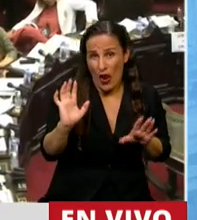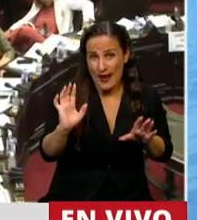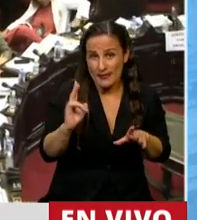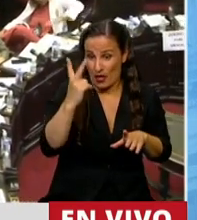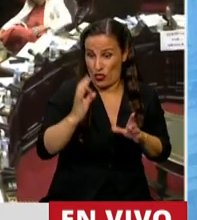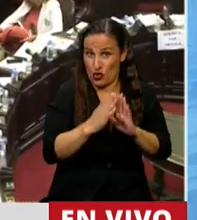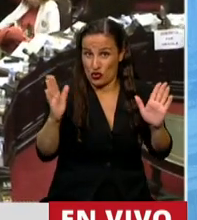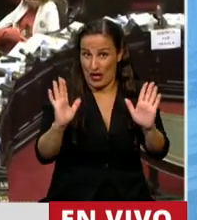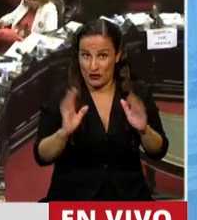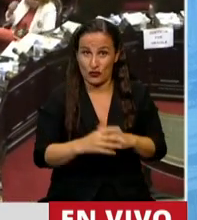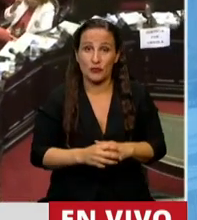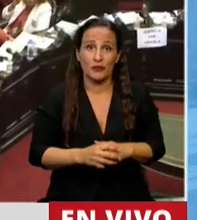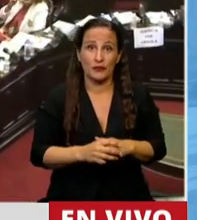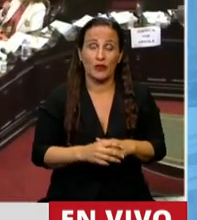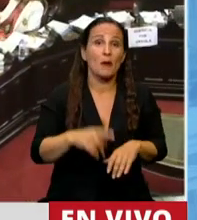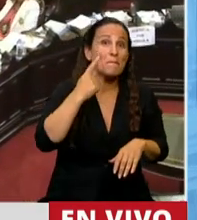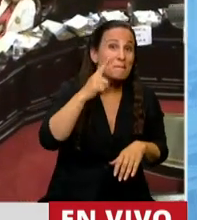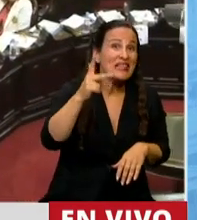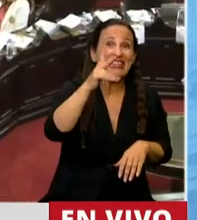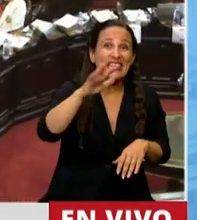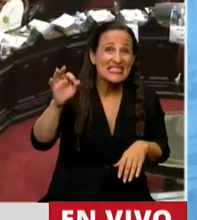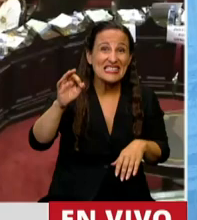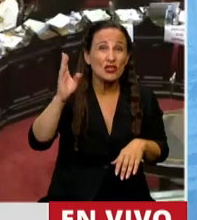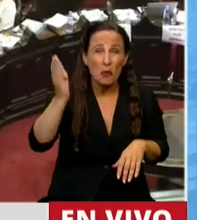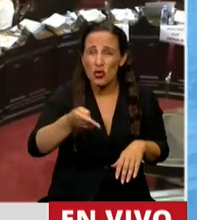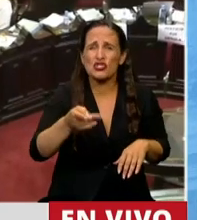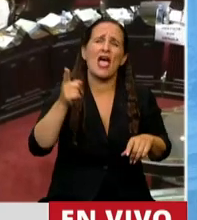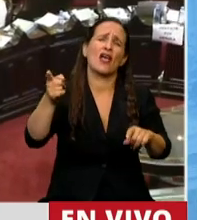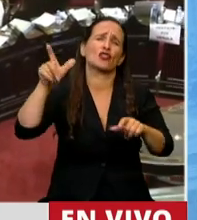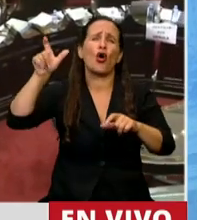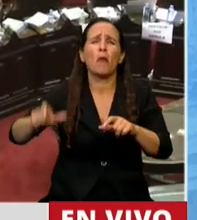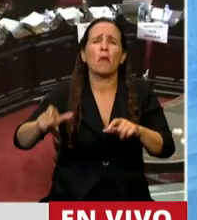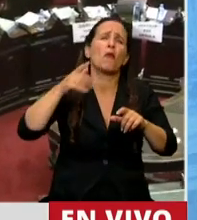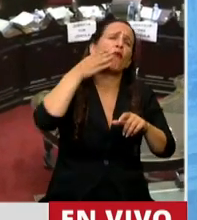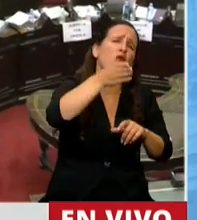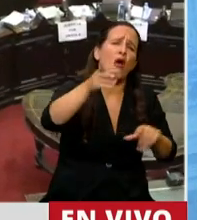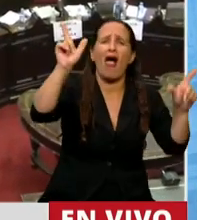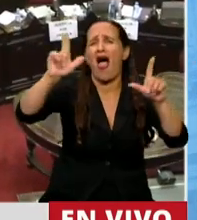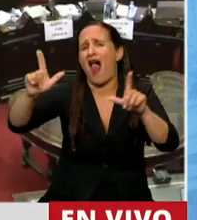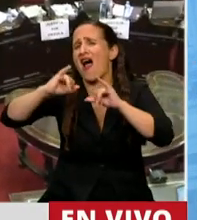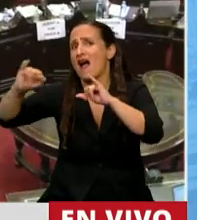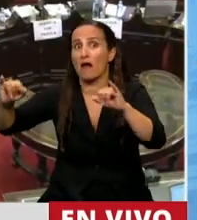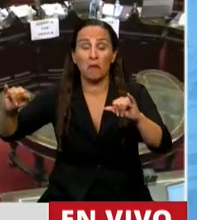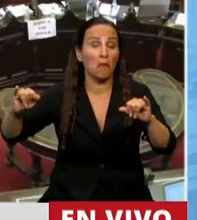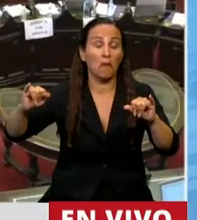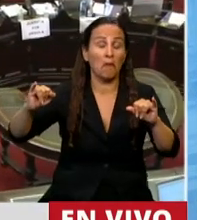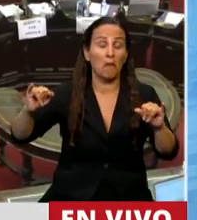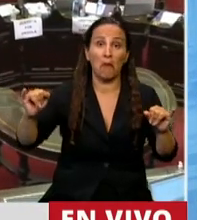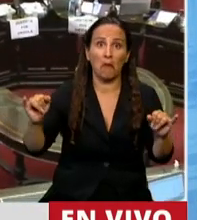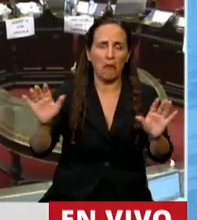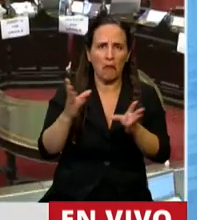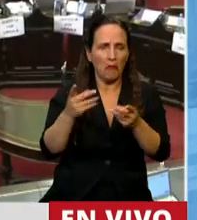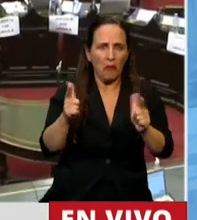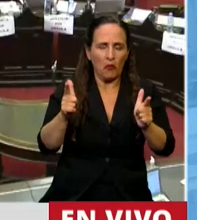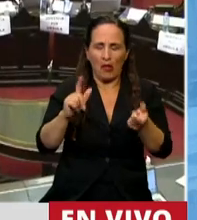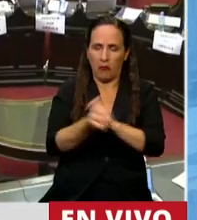2 años. El 1.300% denunciado en todos los canales de televisión desapareció, ya no existe